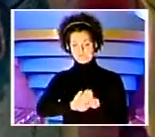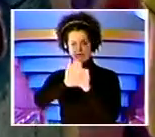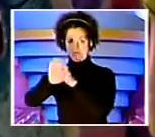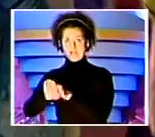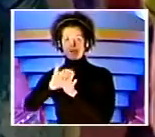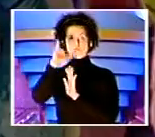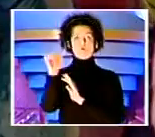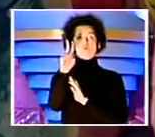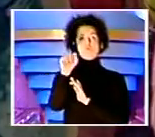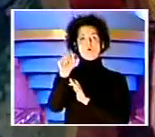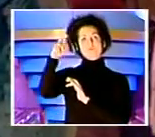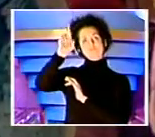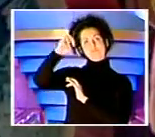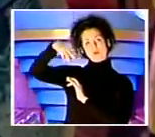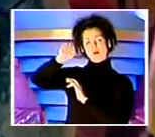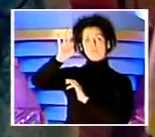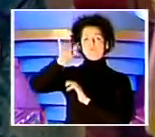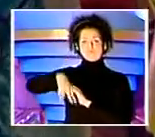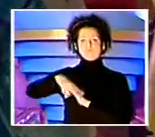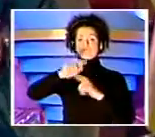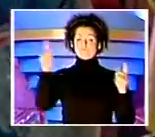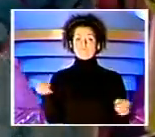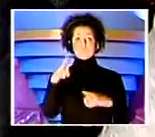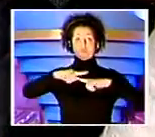Martínez Jorge, director de la agrupación Roque Nublo.